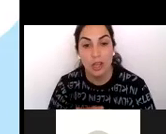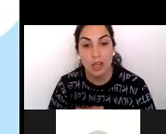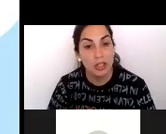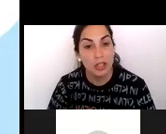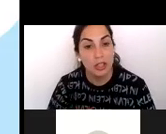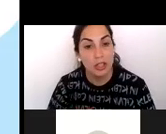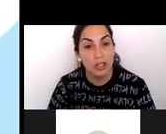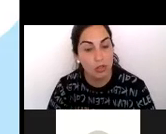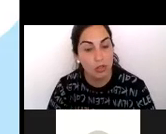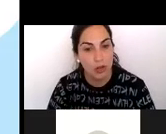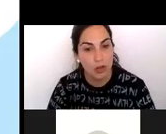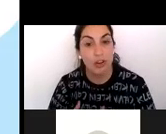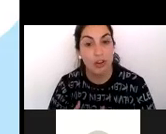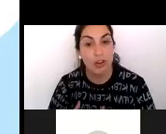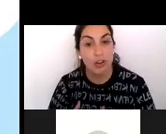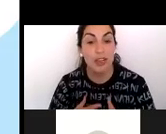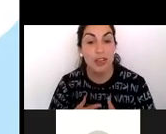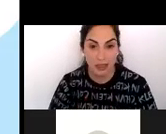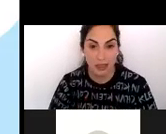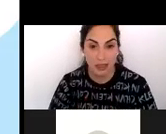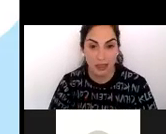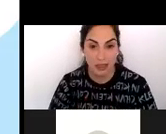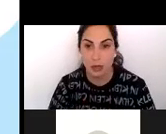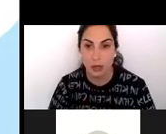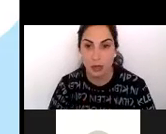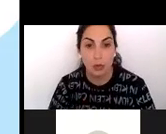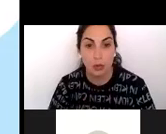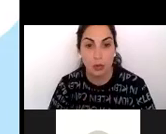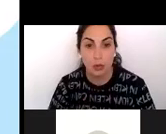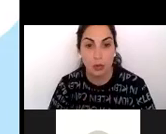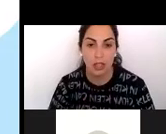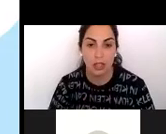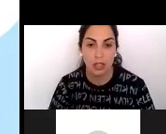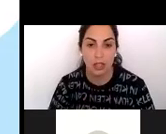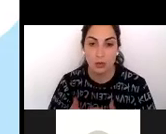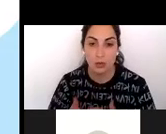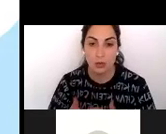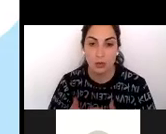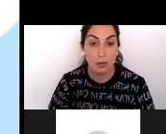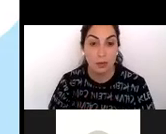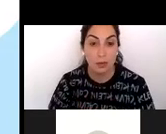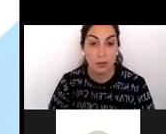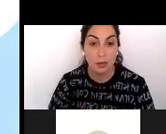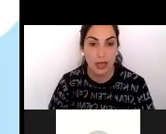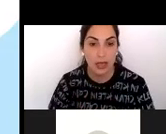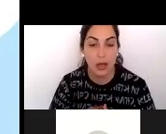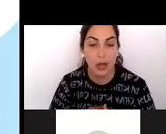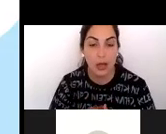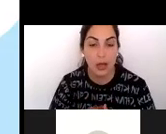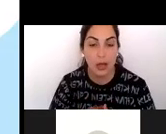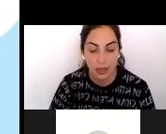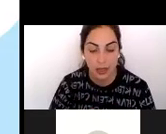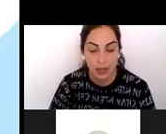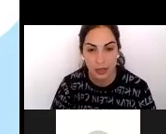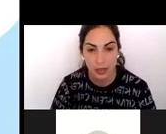Todo lo que estoy diciendo yo esto ahora nos va a servir ahora para la actividad que vamos a hacer en conjunto, donde les voy a visualizar una portada, y vamos a